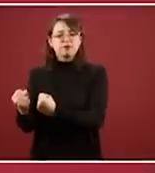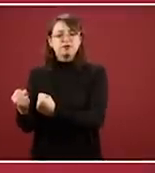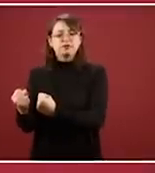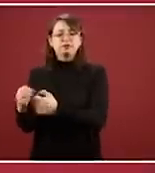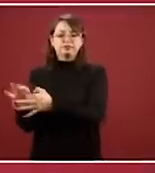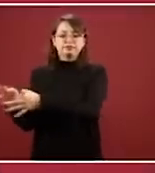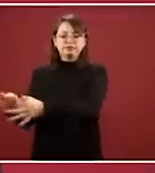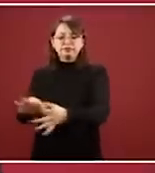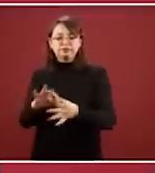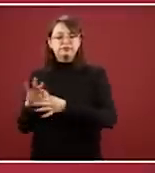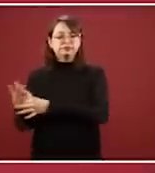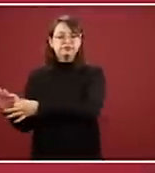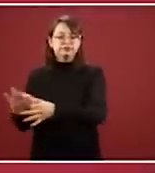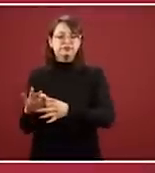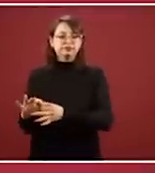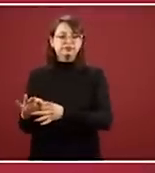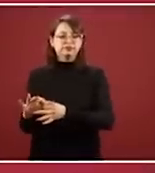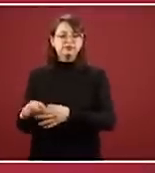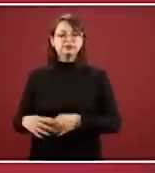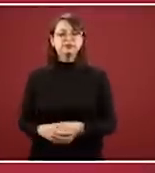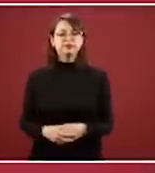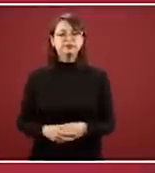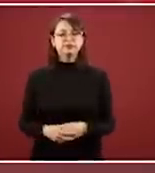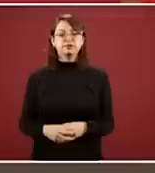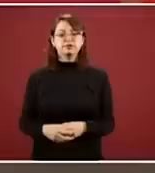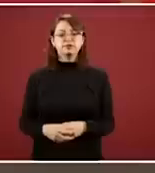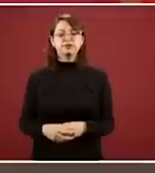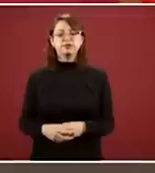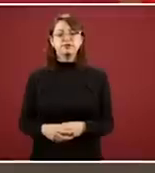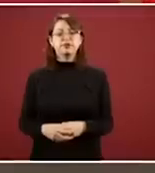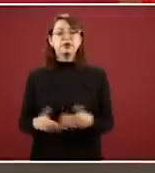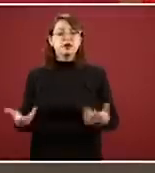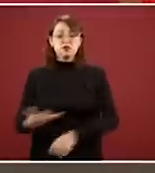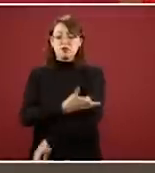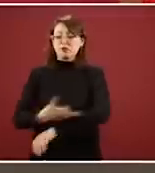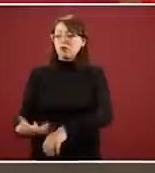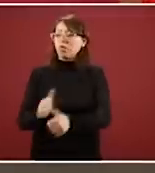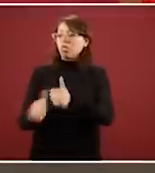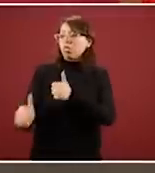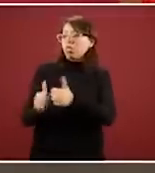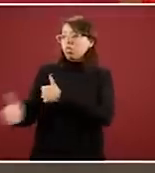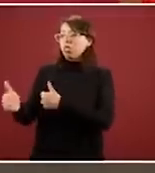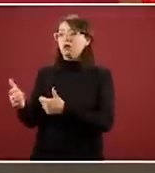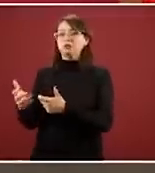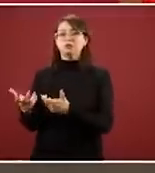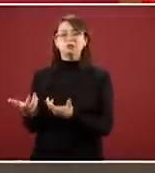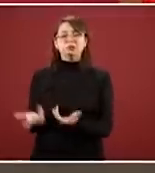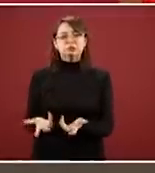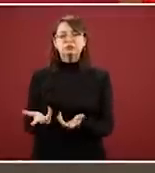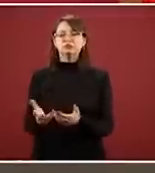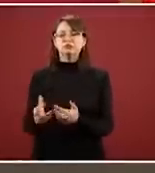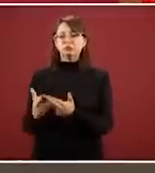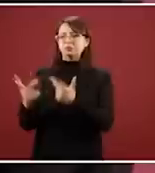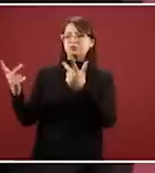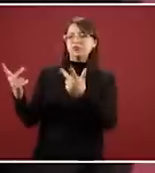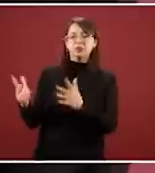la unidad familiar, a que no se rompan las familias, que no se desintegren las familias,